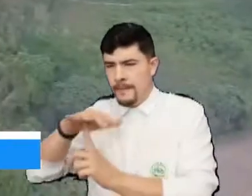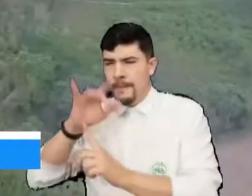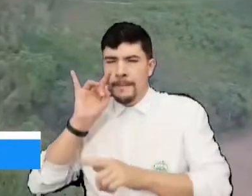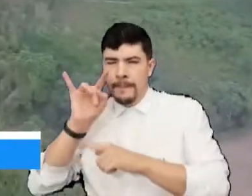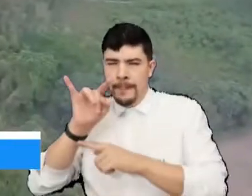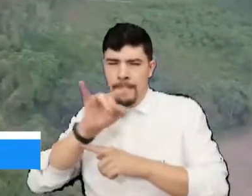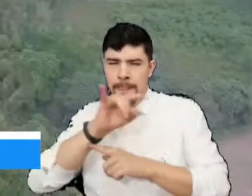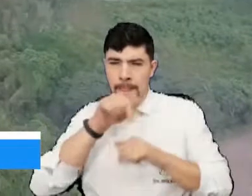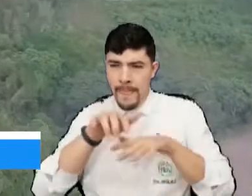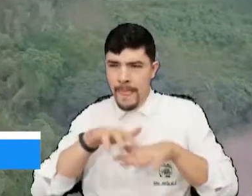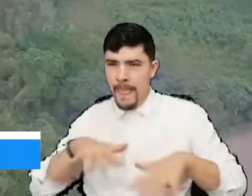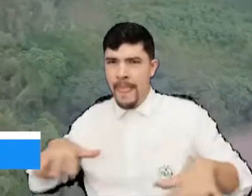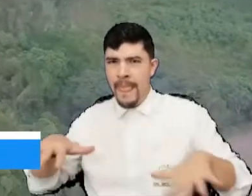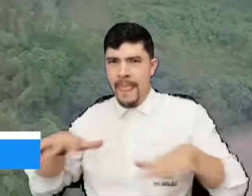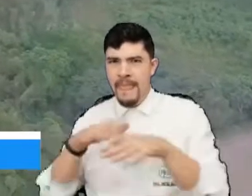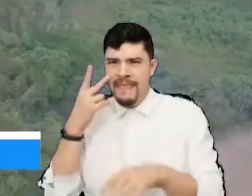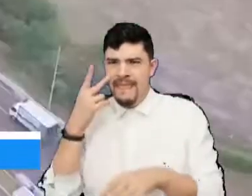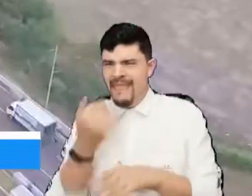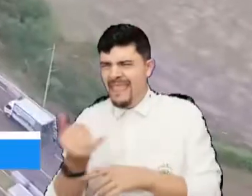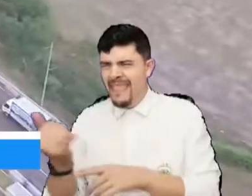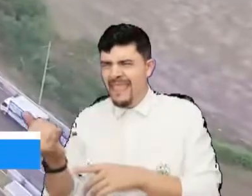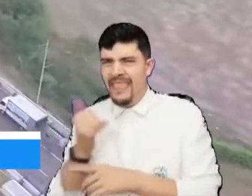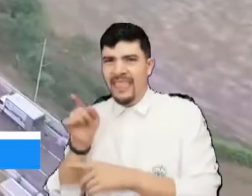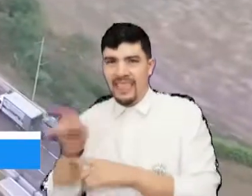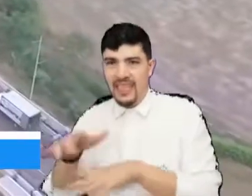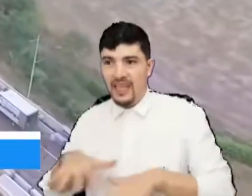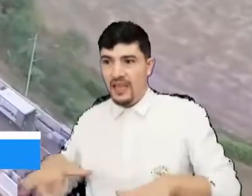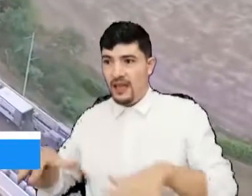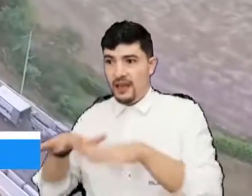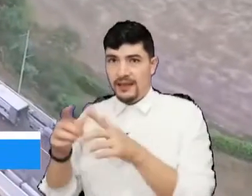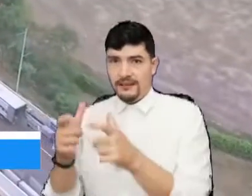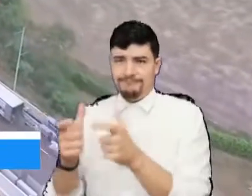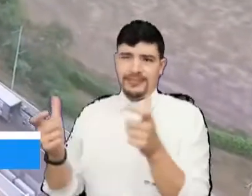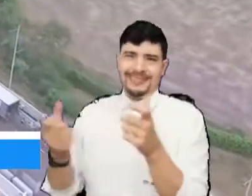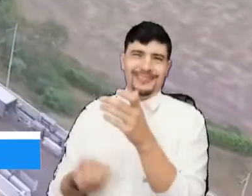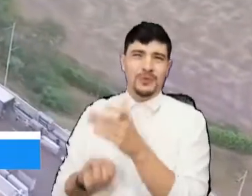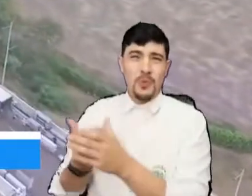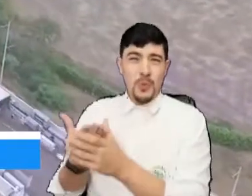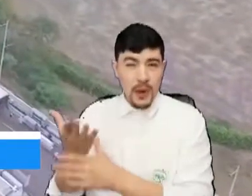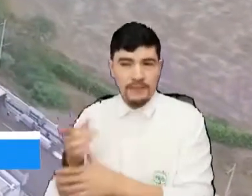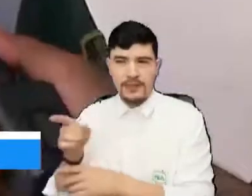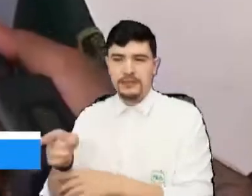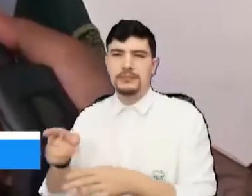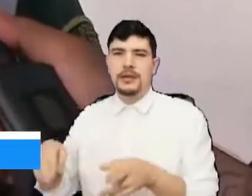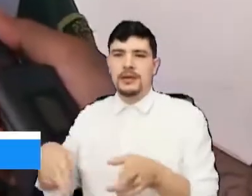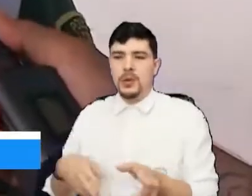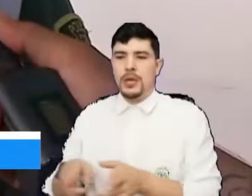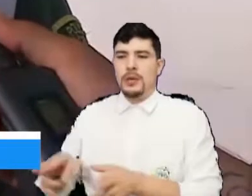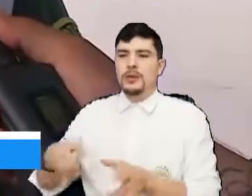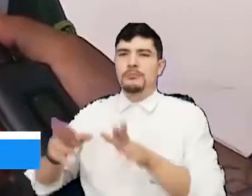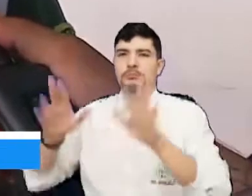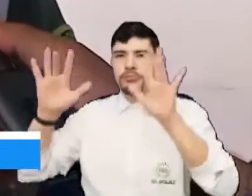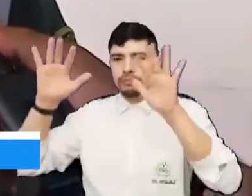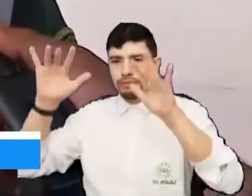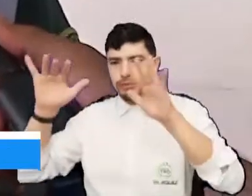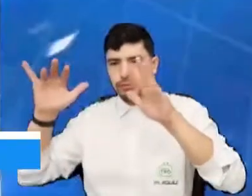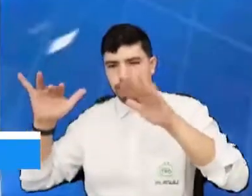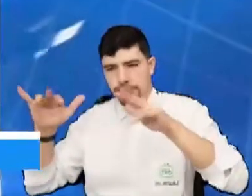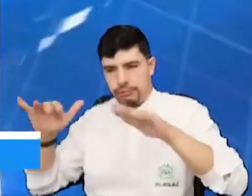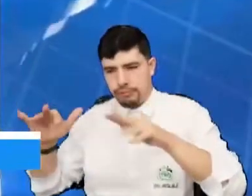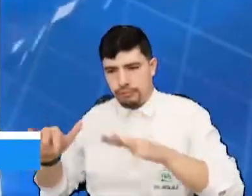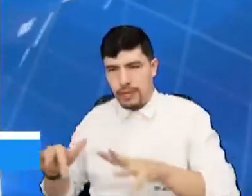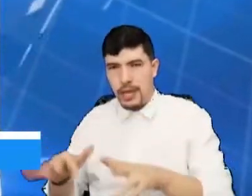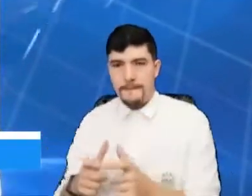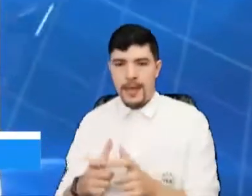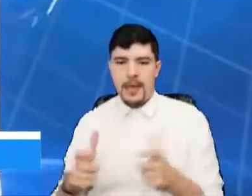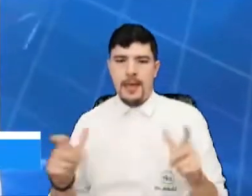que aparecen nuevas por el verano, en cuanto el flujo de agua disminuye, pues el número de trochas se aumenta.